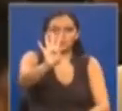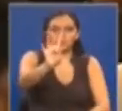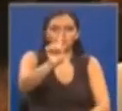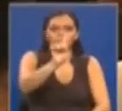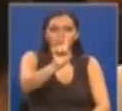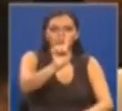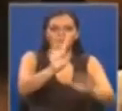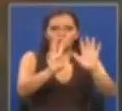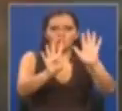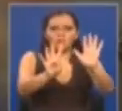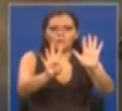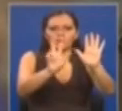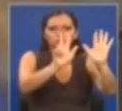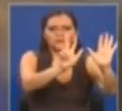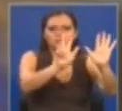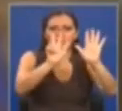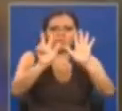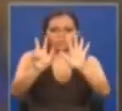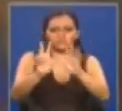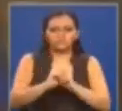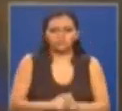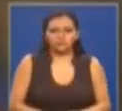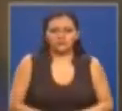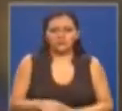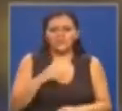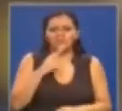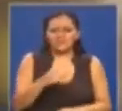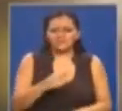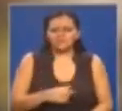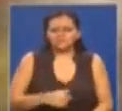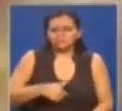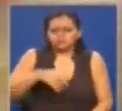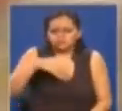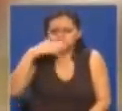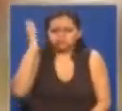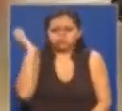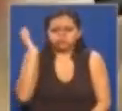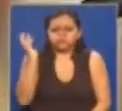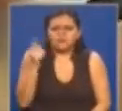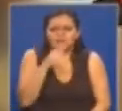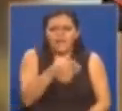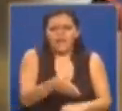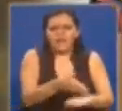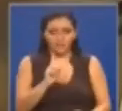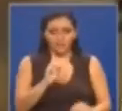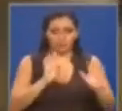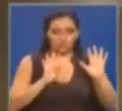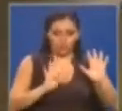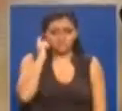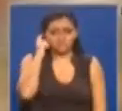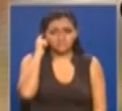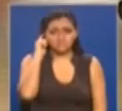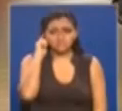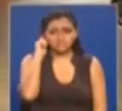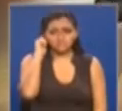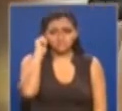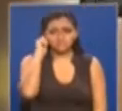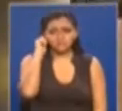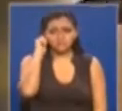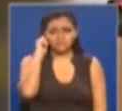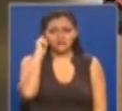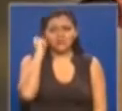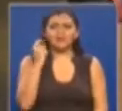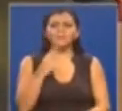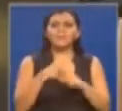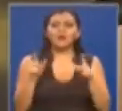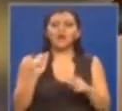Ahora, yo tengo más acusaciones en la Comisión Interamericana de Derechos Humanos que Pinochet. ¿Por qué? Porque es parte de la política. Pero tampoco se